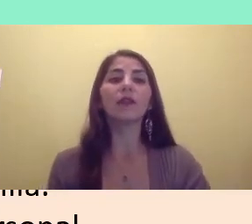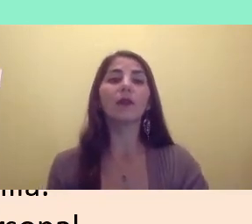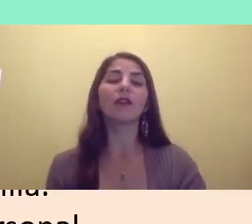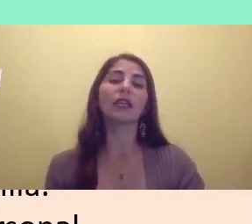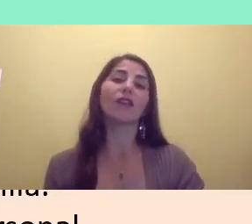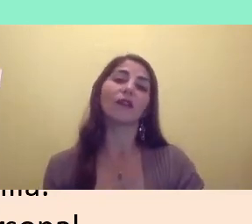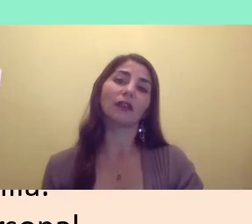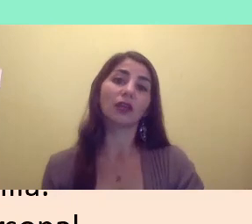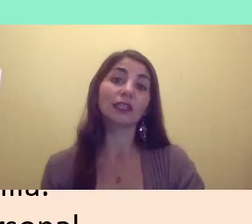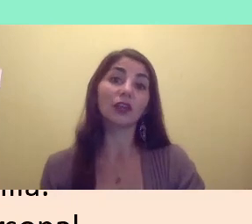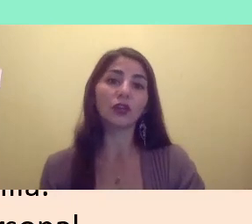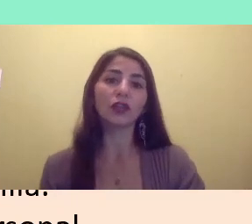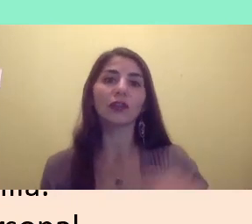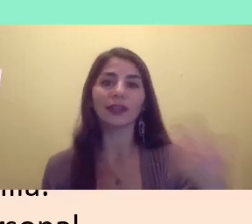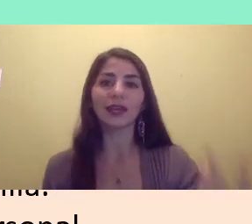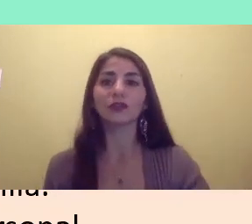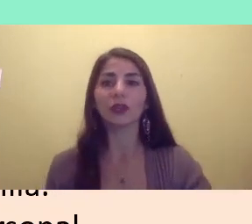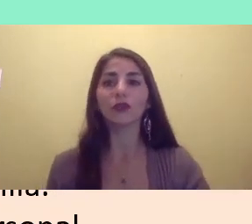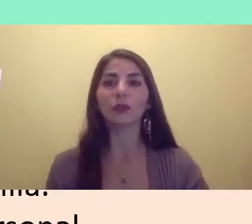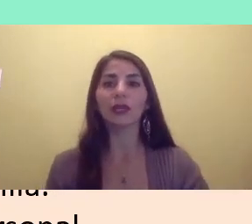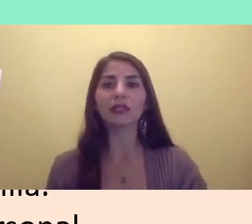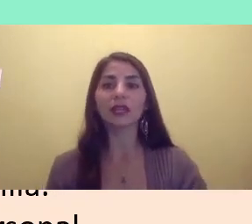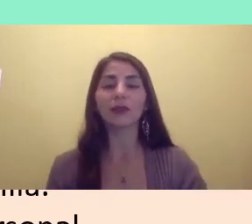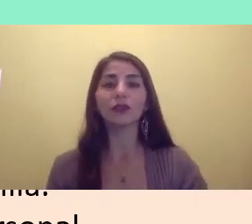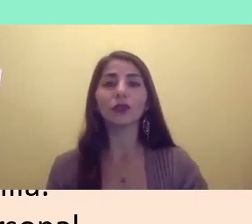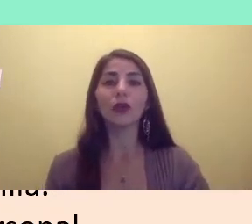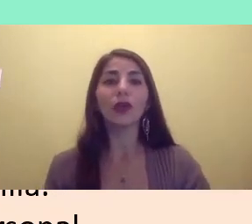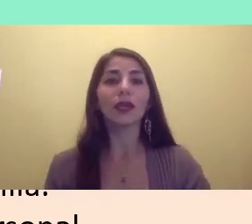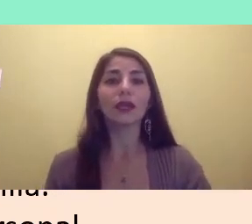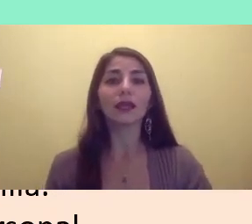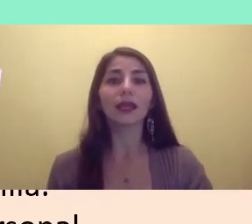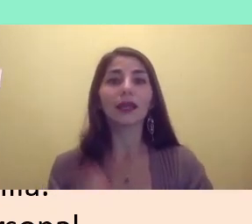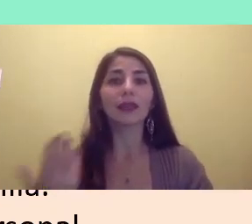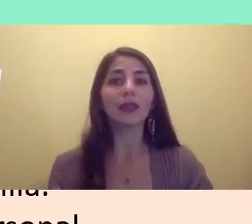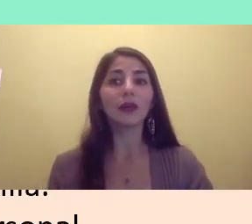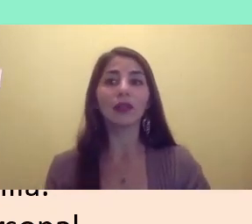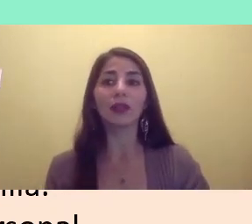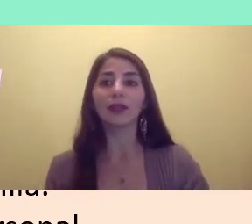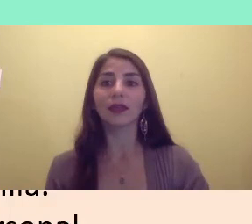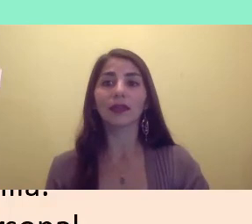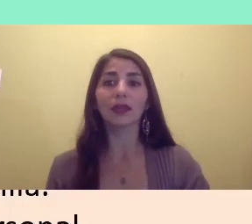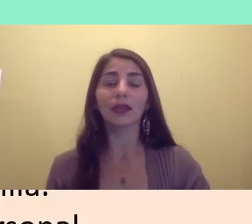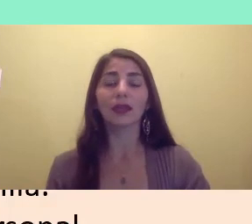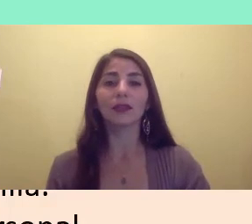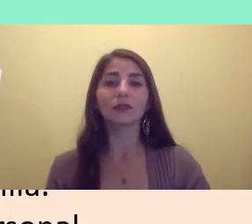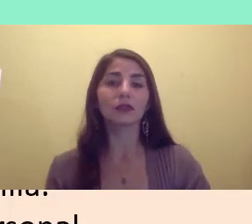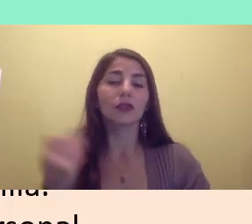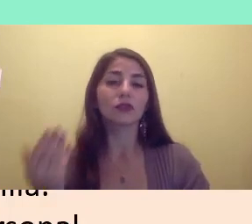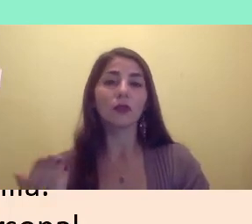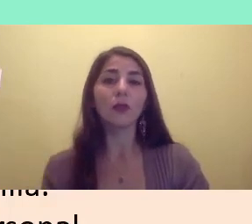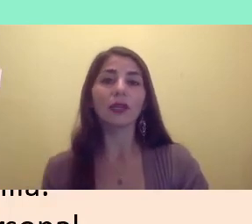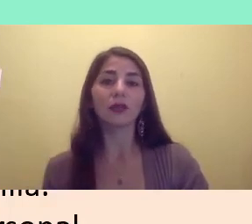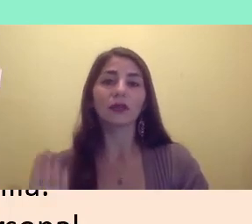les dije, vamos a ver el alfabeto dactilológico, que ya tuvieron un primer acercamiento en el video que